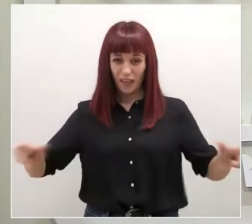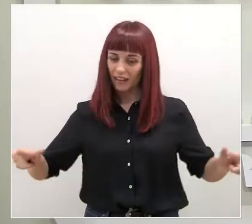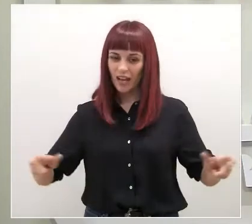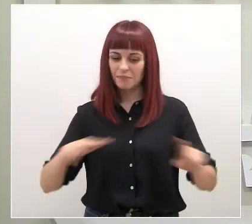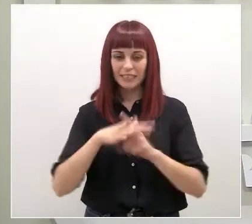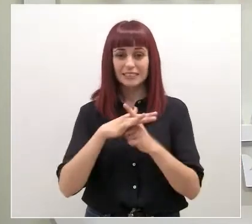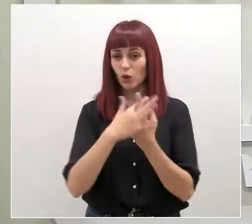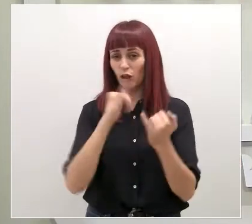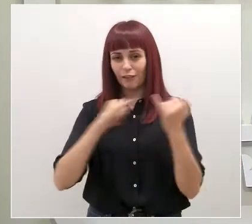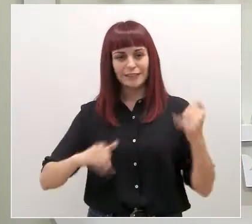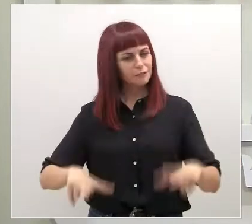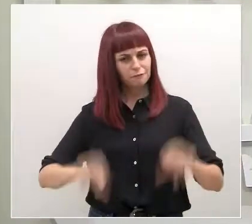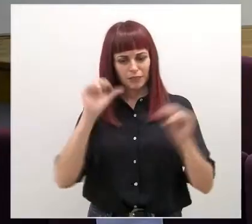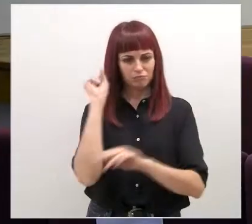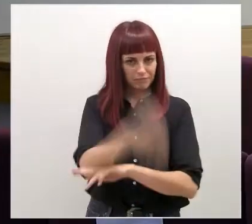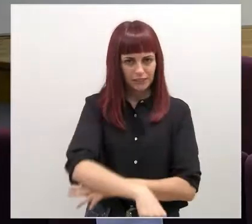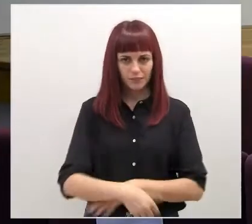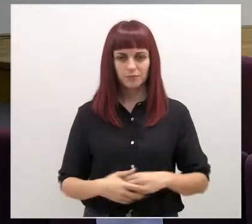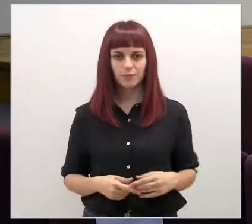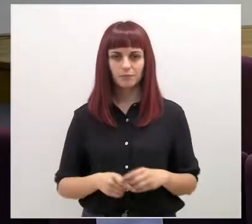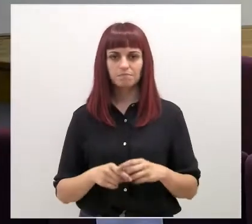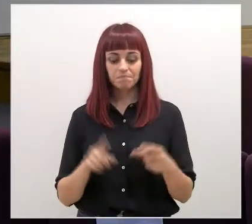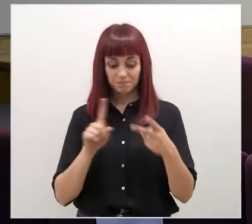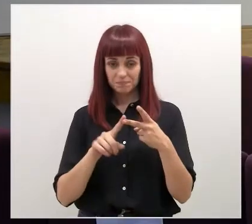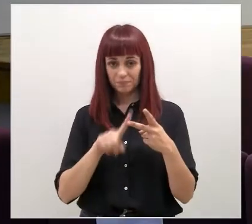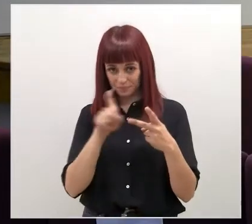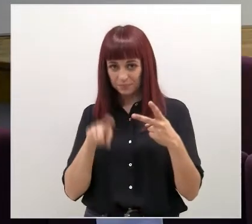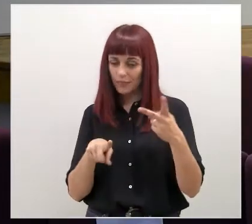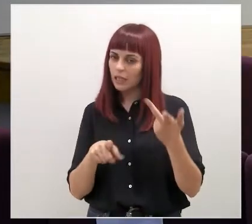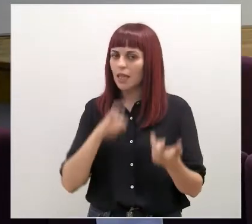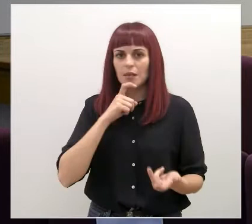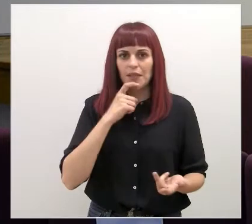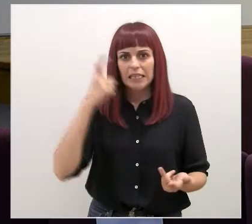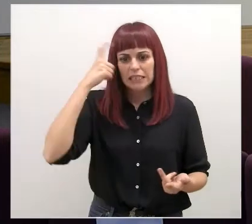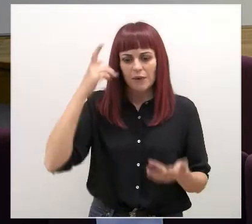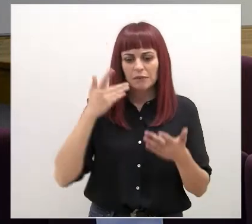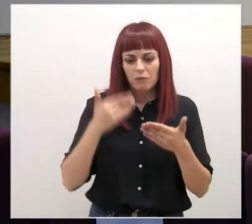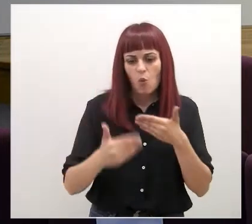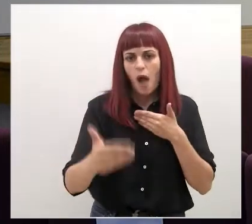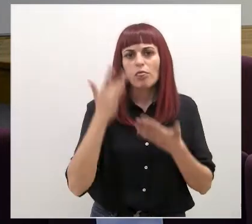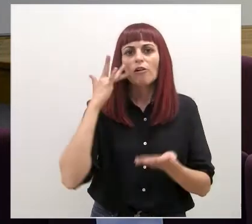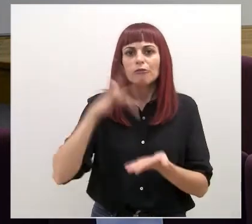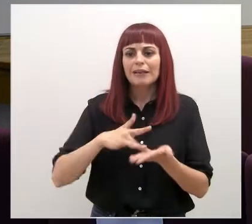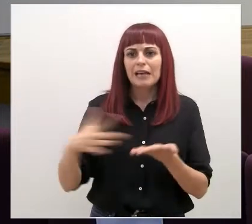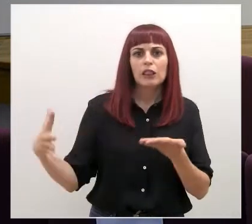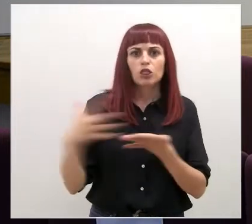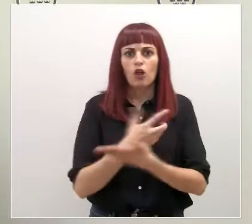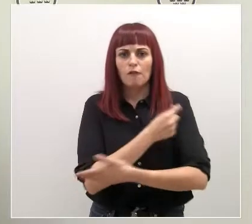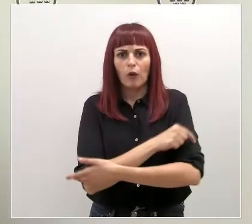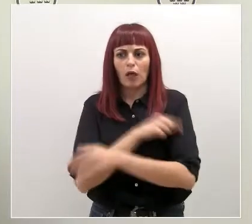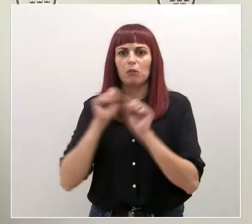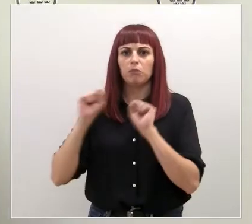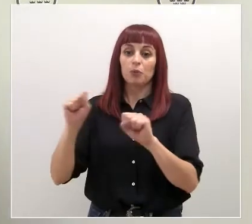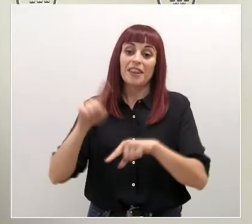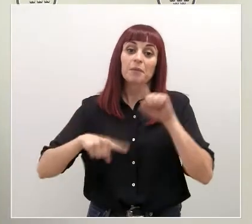situación de crisis. En relación a su pregunta, es muy difícil predecir un plazo porque todo depende de la